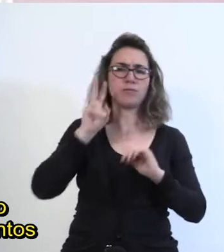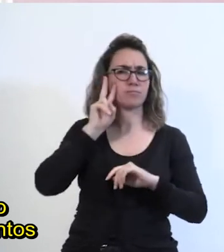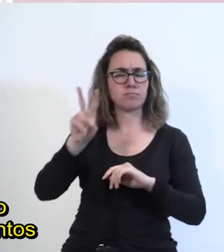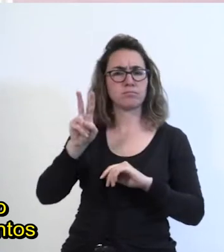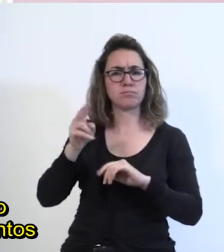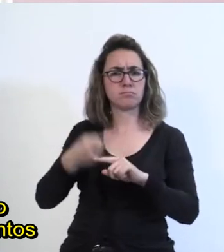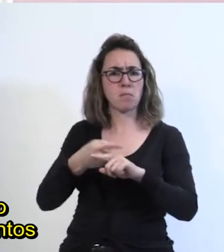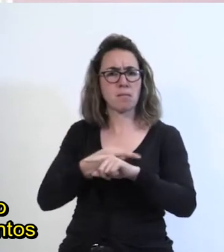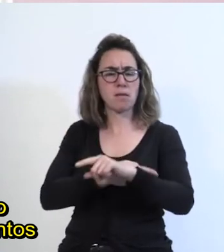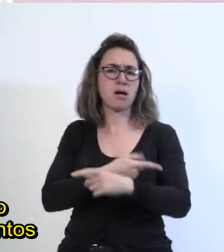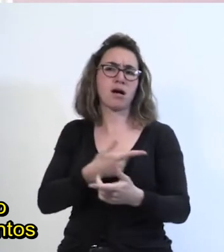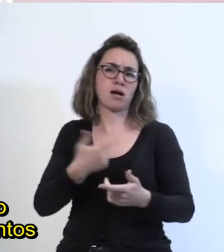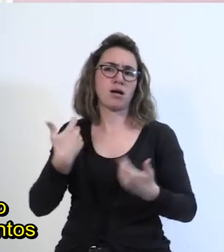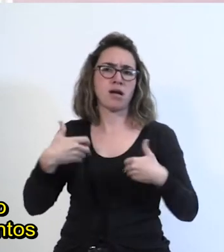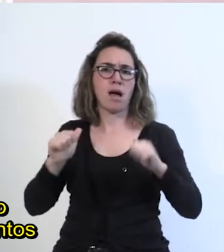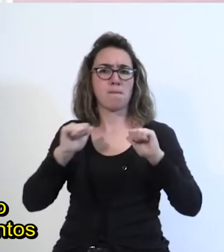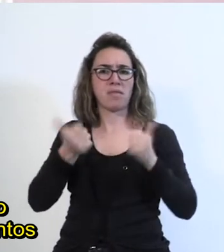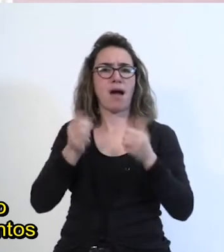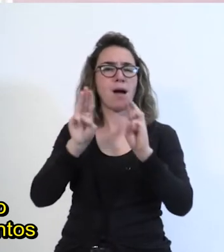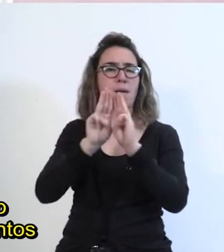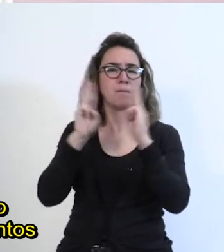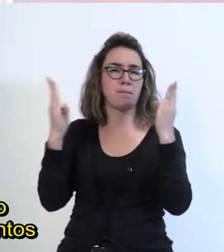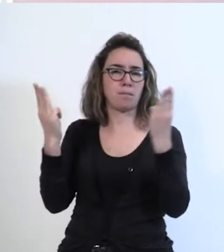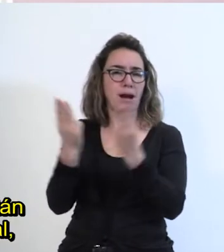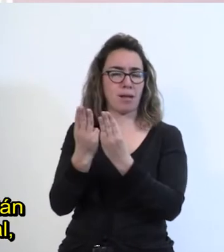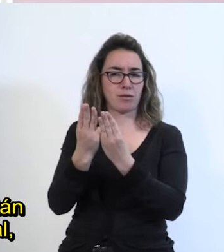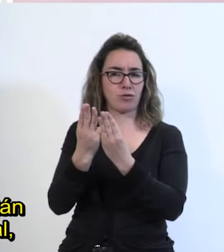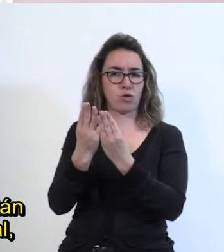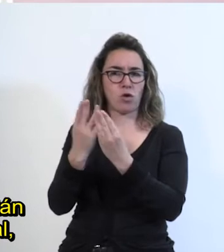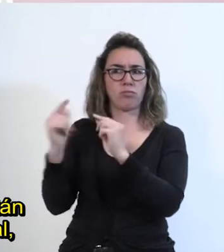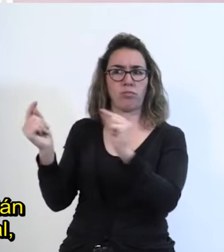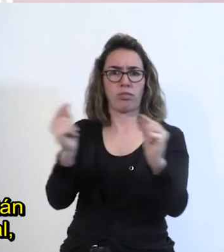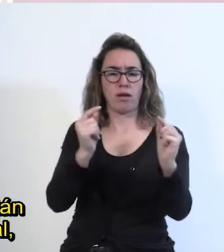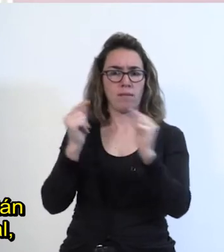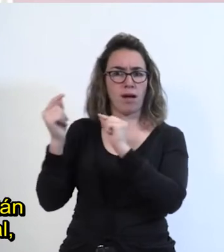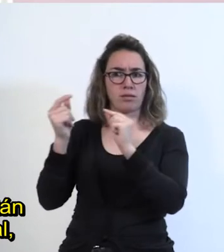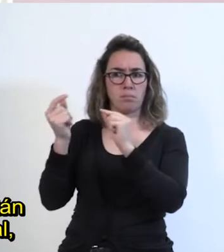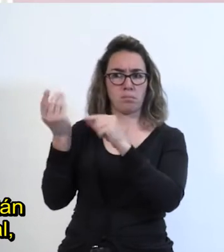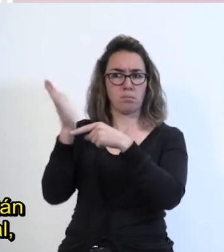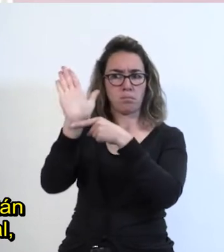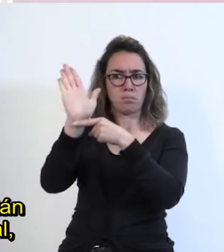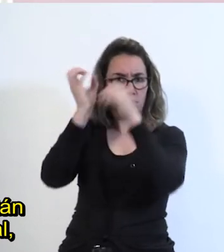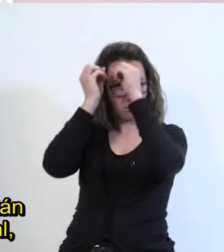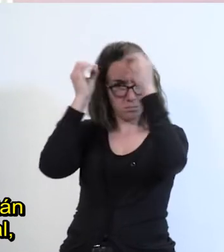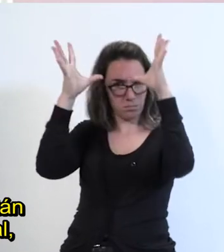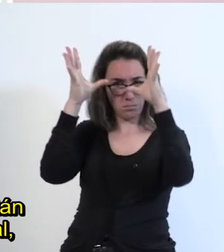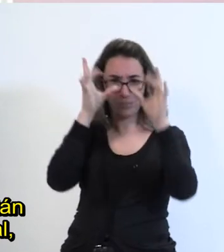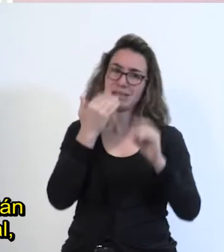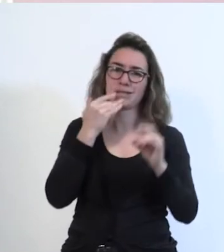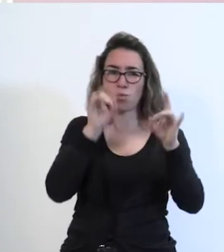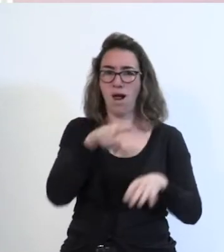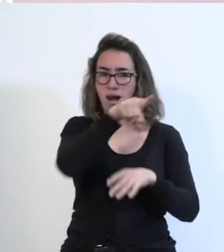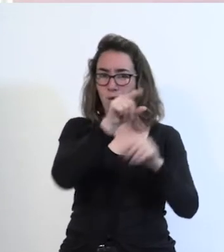están legitimando, incluso dando voz en los parlamentos, a planteamientos que creo que están muy cercanos a ese modelo